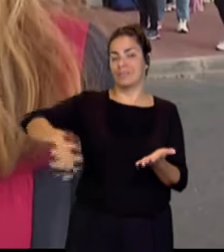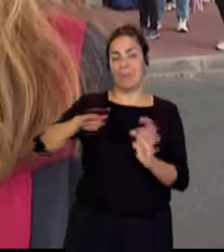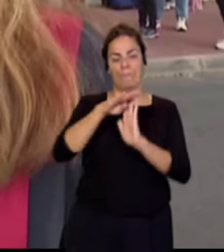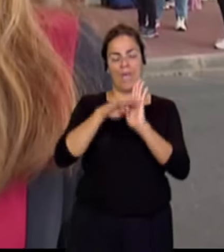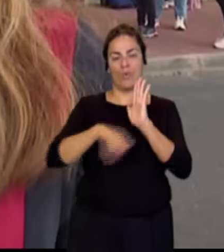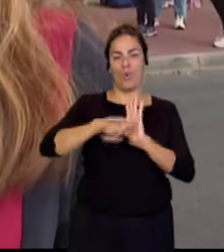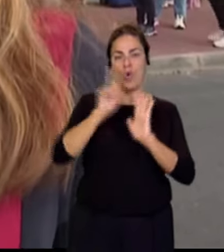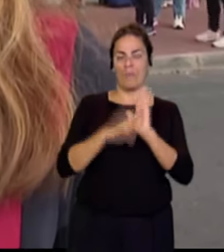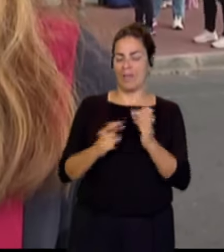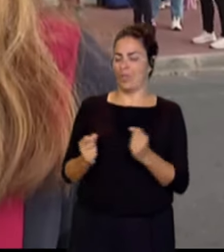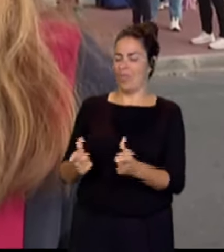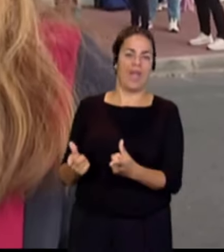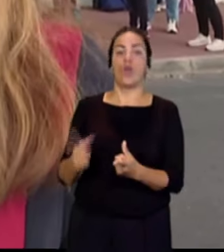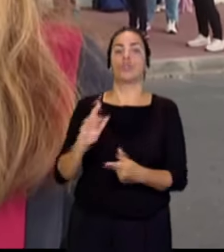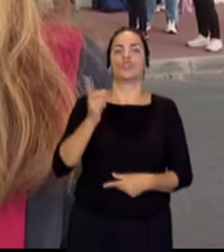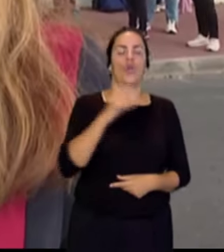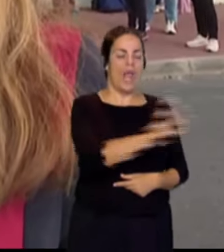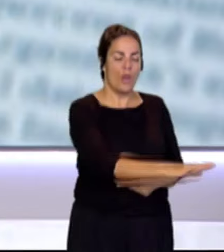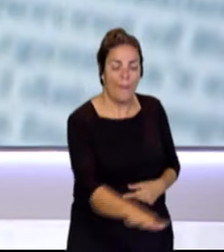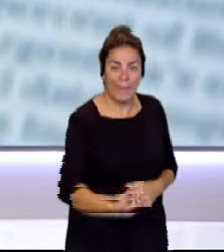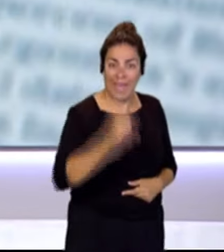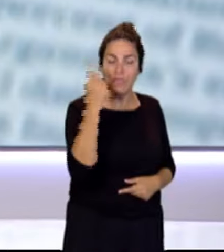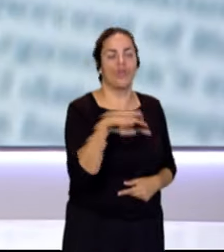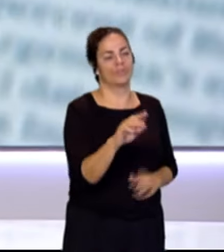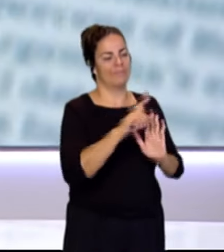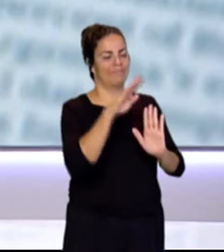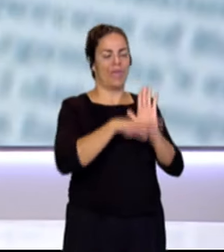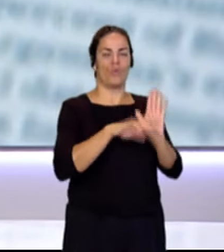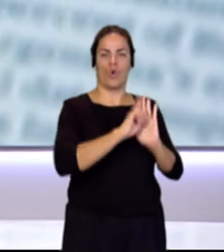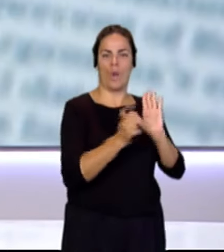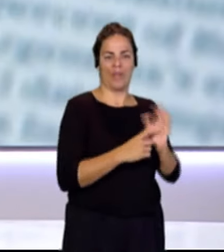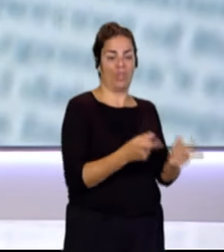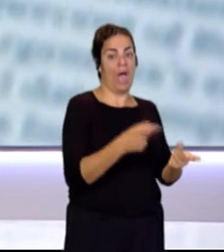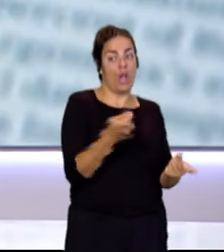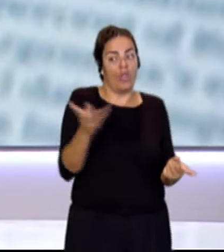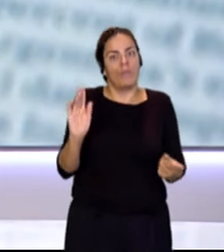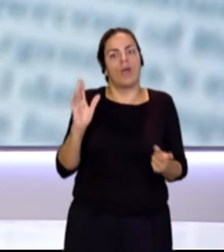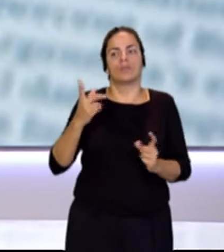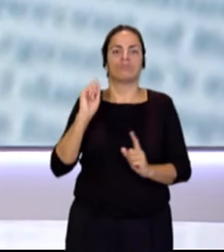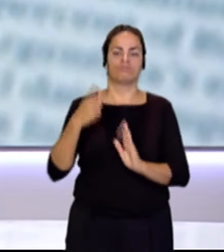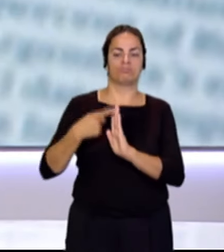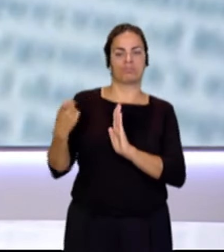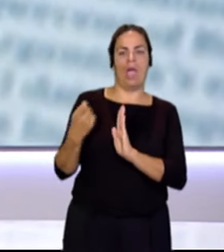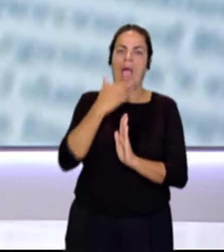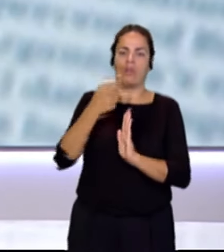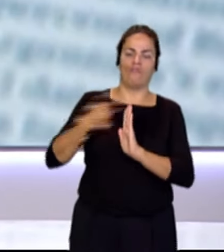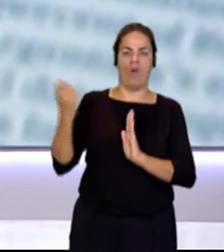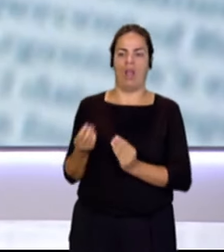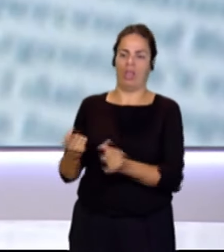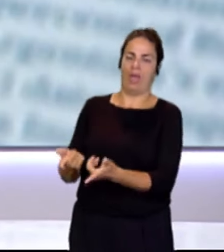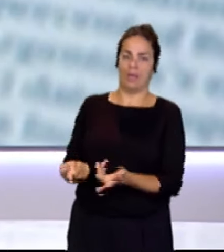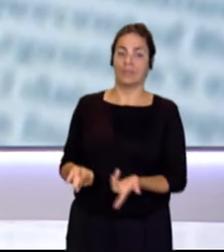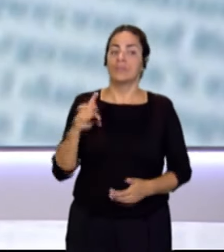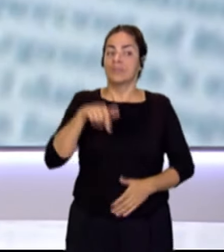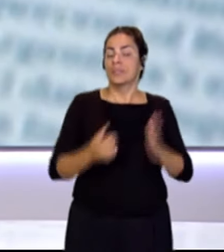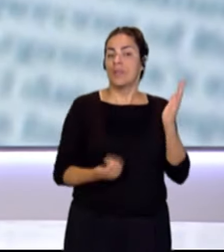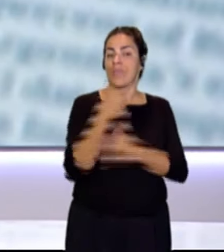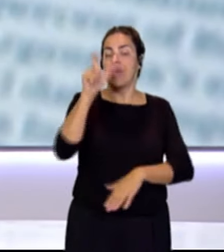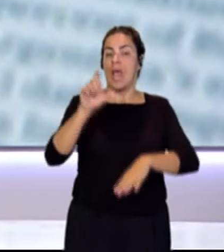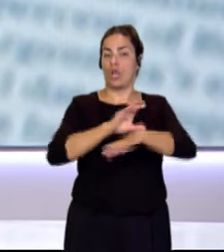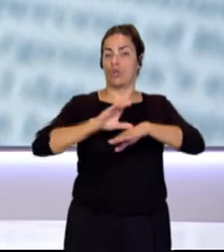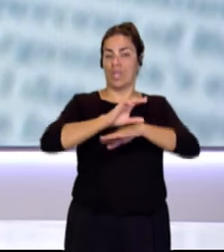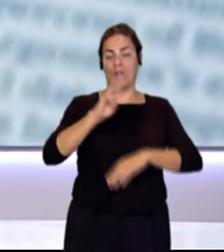Solamente les dan el menú completo a los pequeños en una entrevista en nuestro programa esta misma mañana el consejero poli Suárez reconocía el problema que